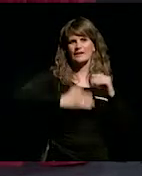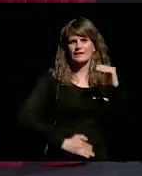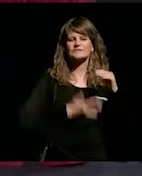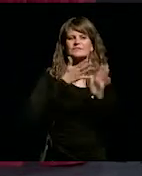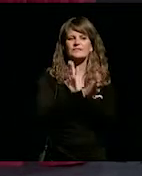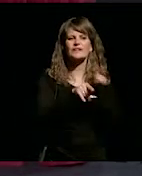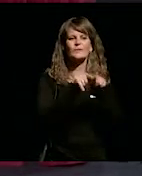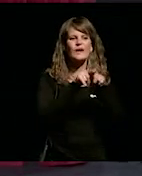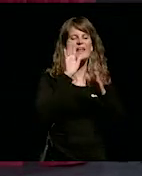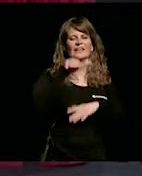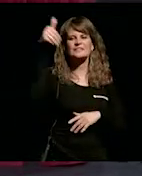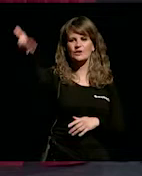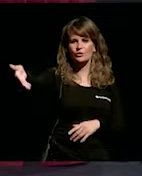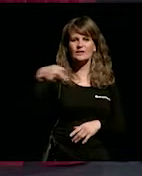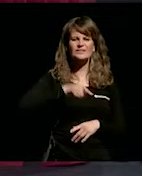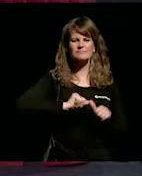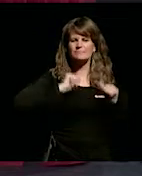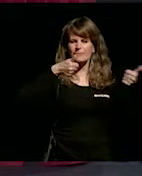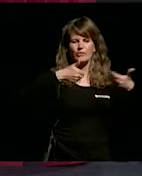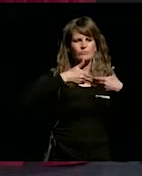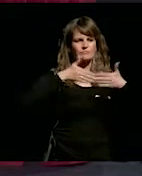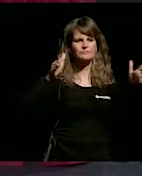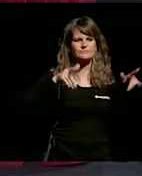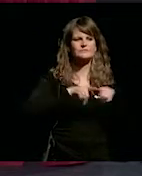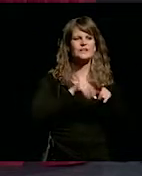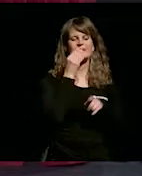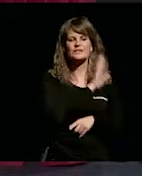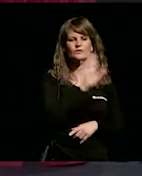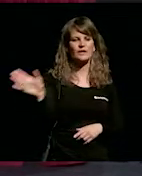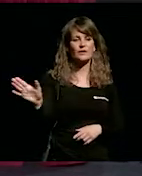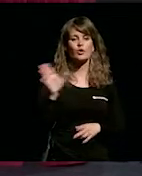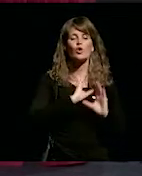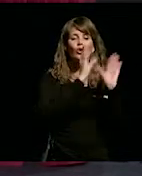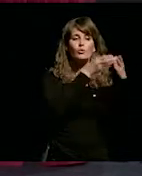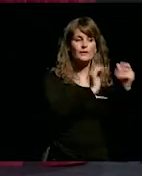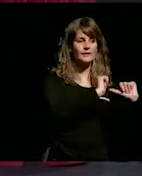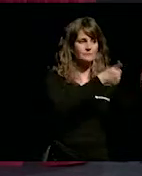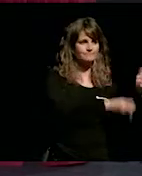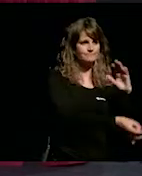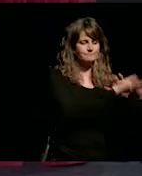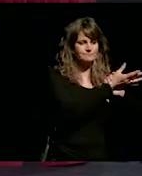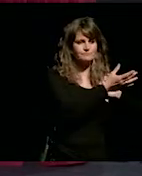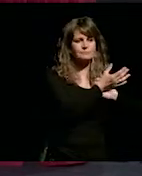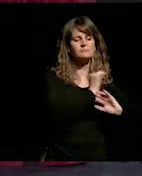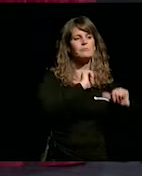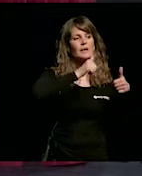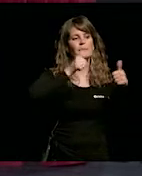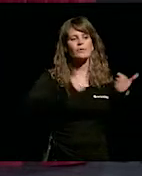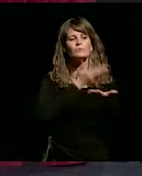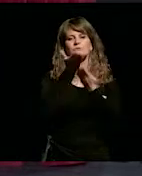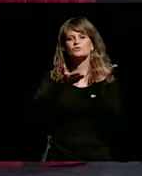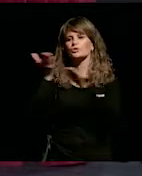exterior. Este fue el comienzo de Extraordinary Bodies. En cuanto la compañía fue formada, comenzó a